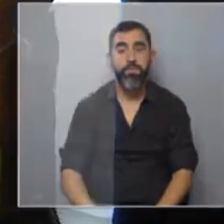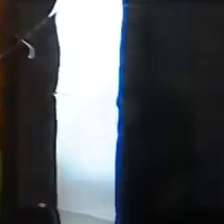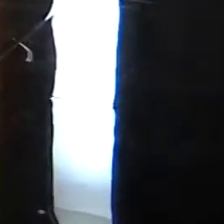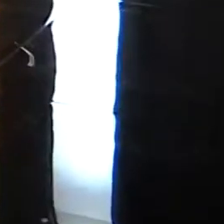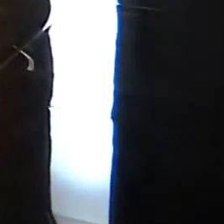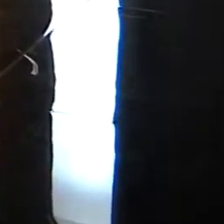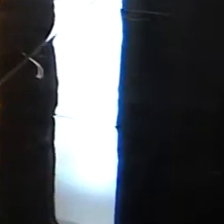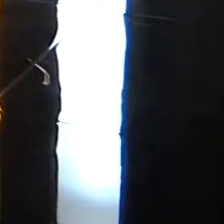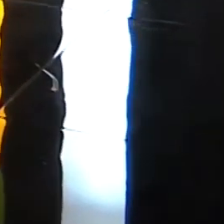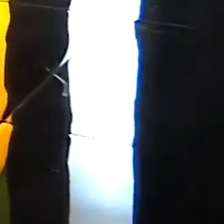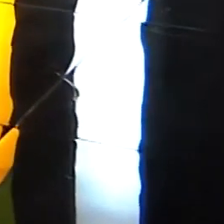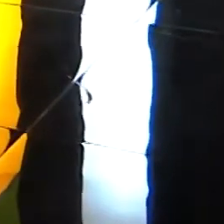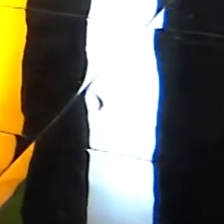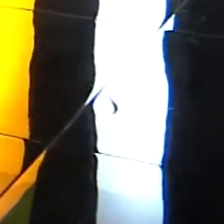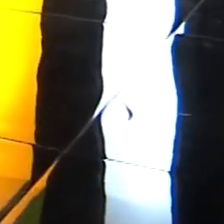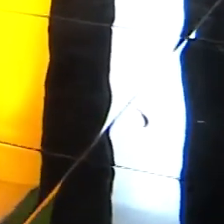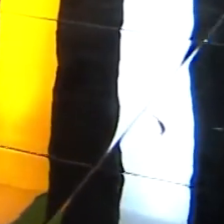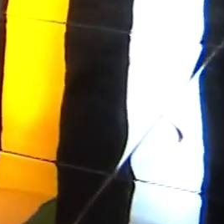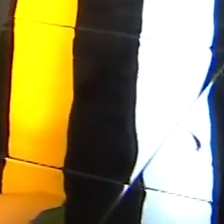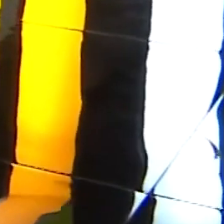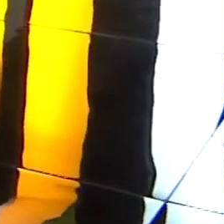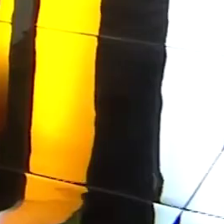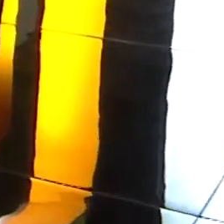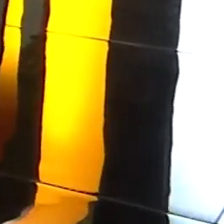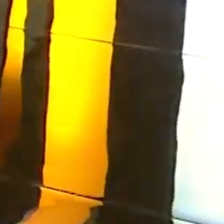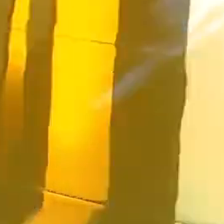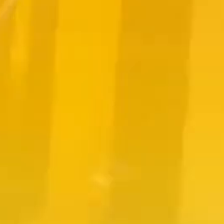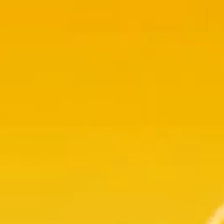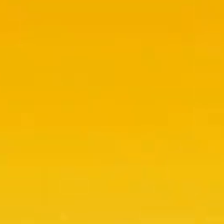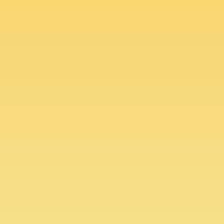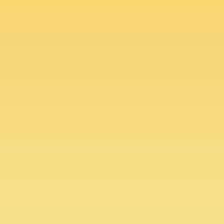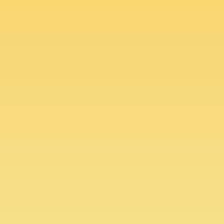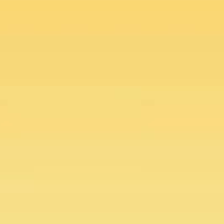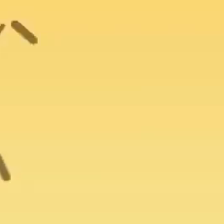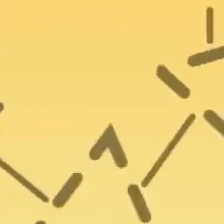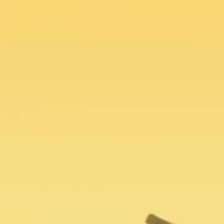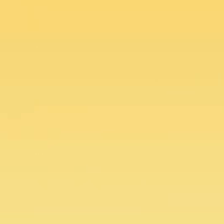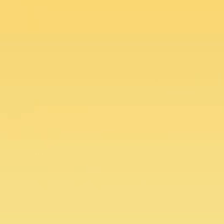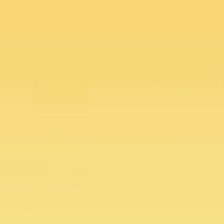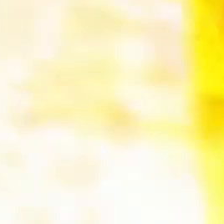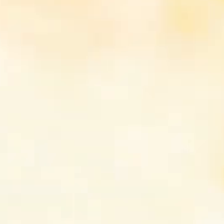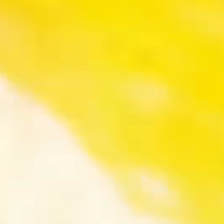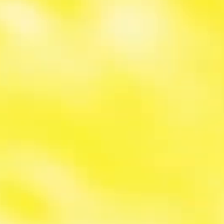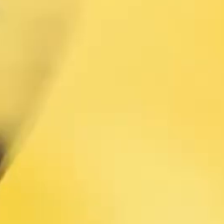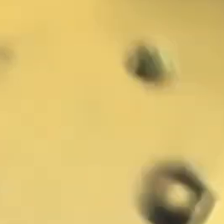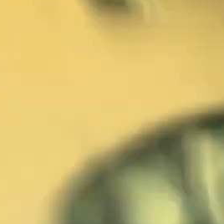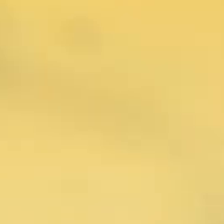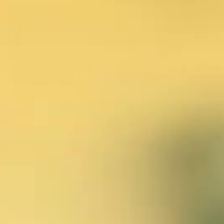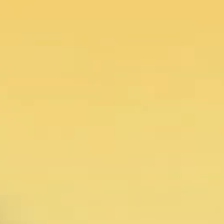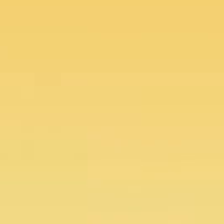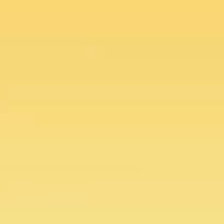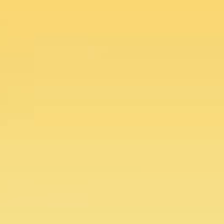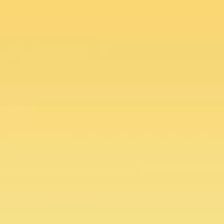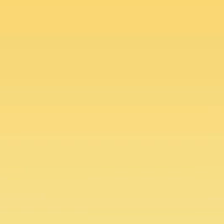tarde. Punto, Ahí se UI. Mañana se es pueden tarde. seguir las desventuras cotidianas del grupo. Sí, sí, va. ahí iremos subiendo imágenes. Exacto. Muchas gracias a los tres. Muchas